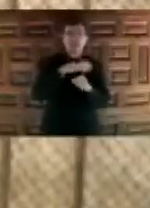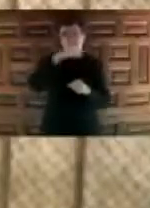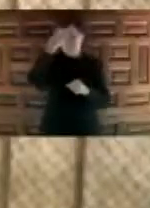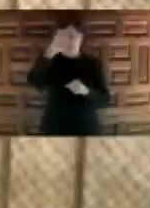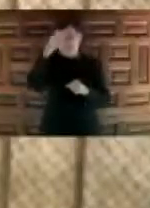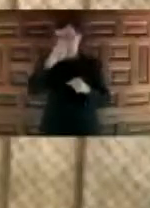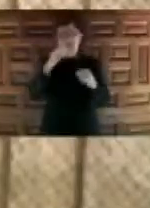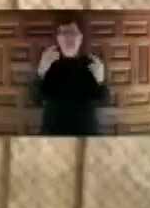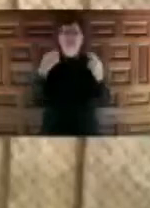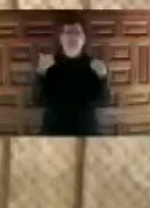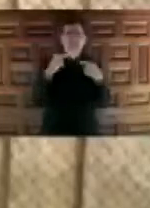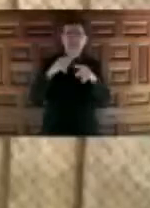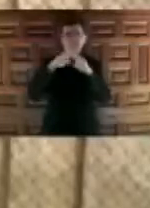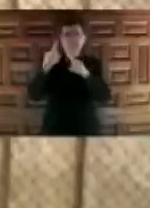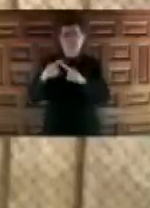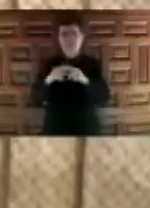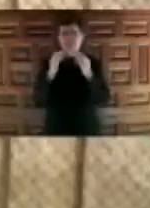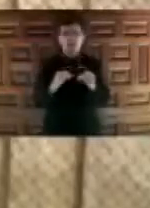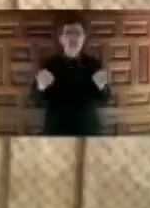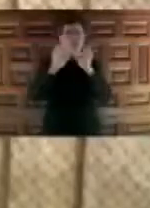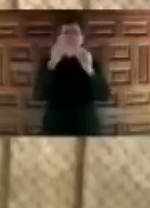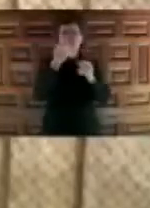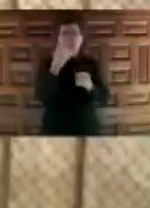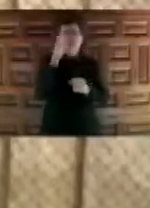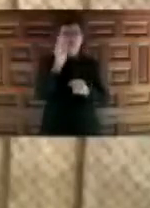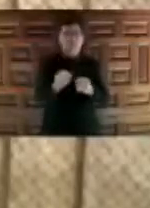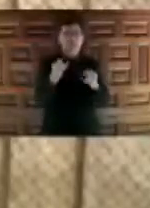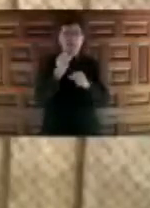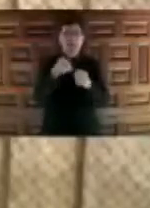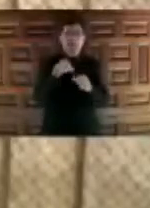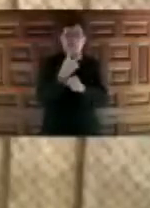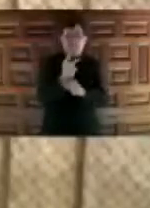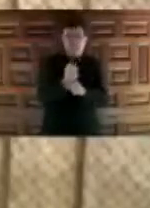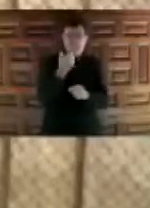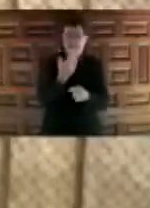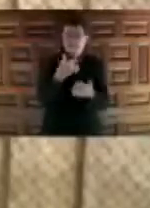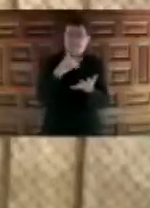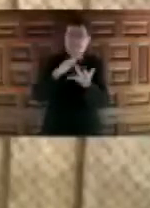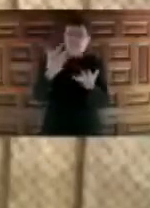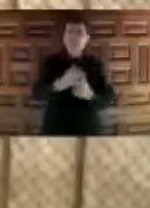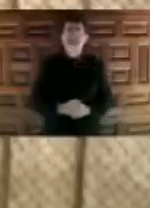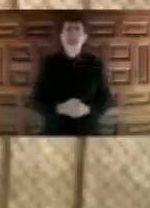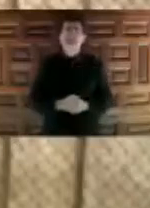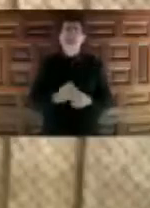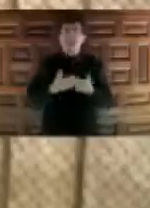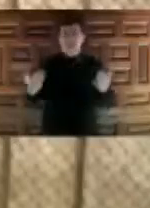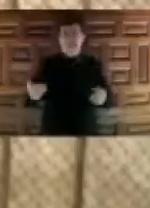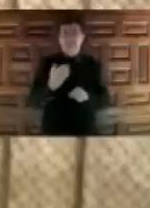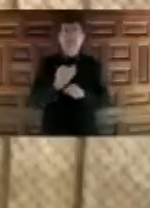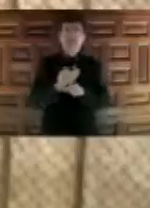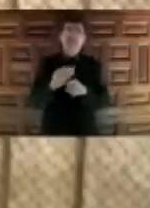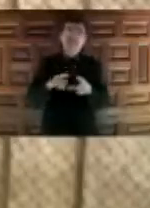experiencia académica y eso es muy relevante. Muchas gracias por aceptar nuestra invitación. Bueno, pues entonces vamos a dar inicio